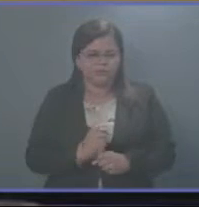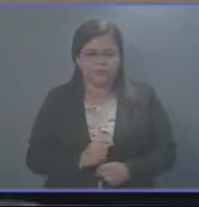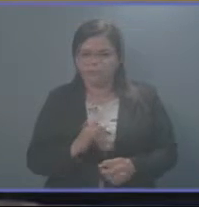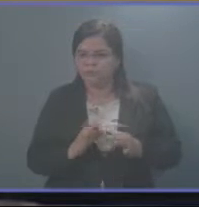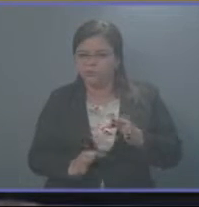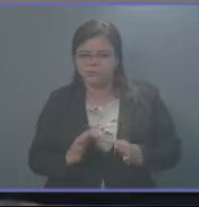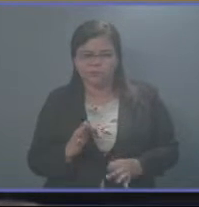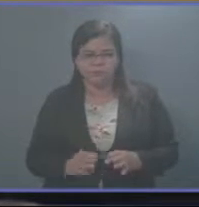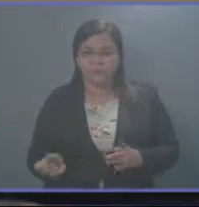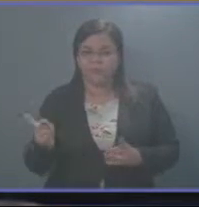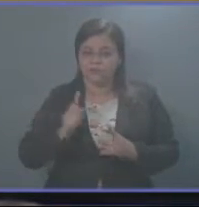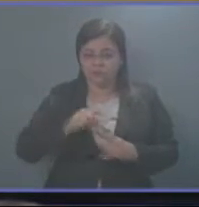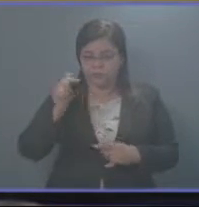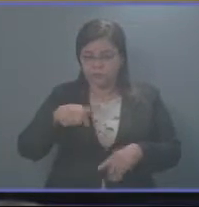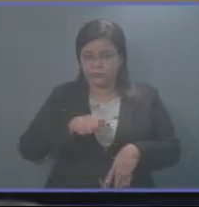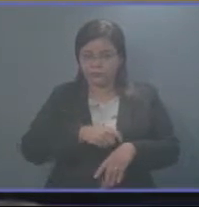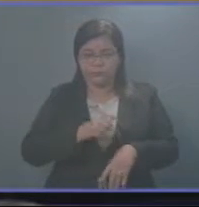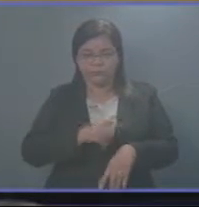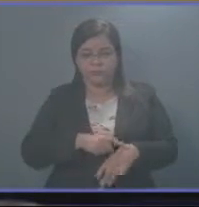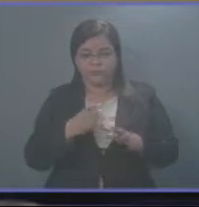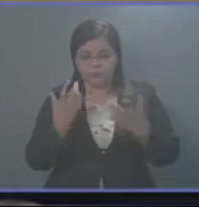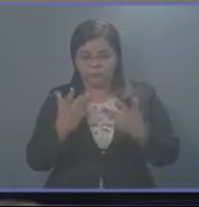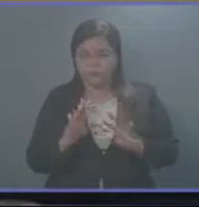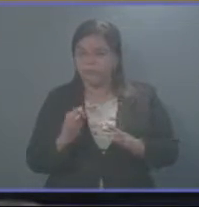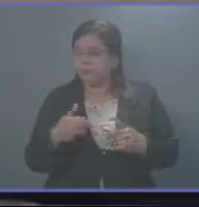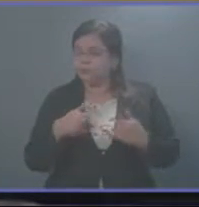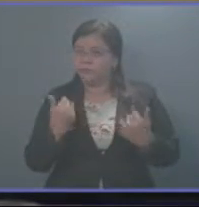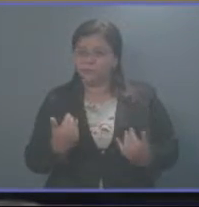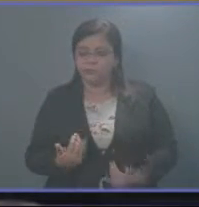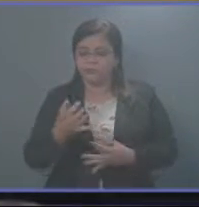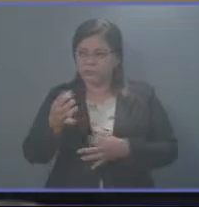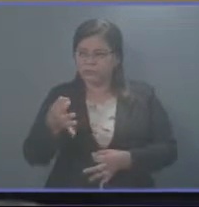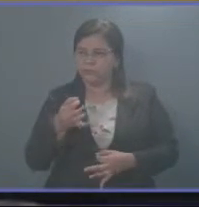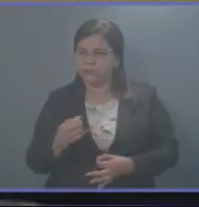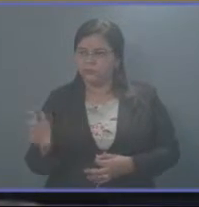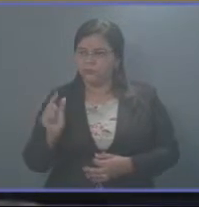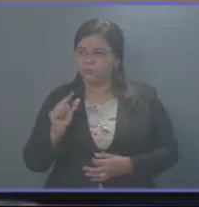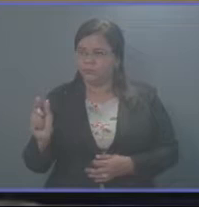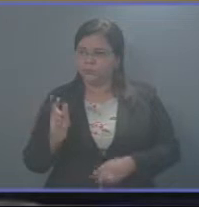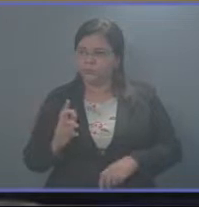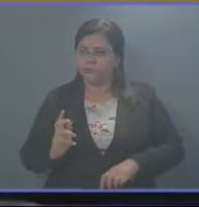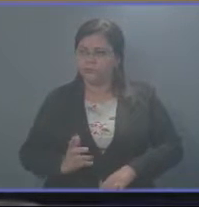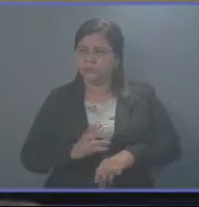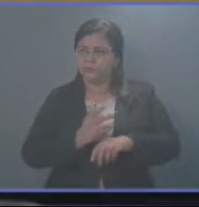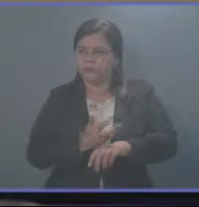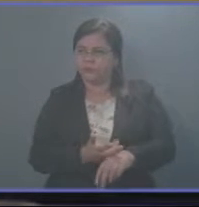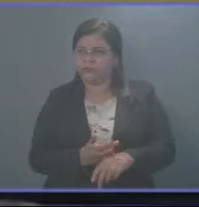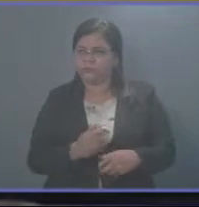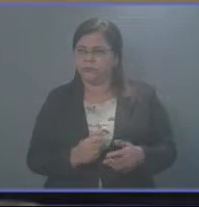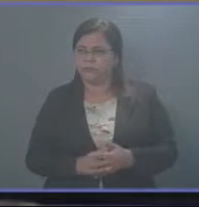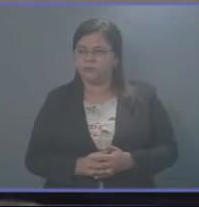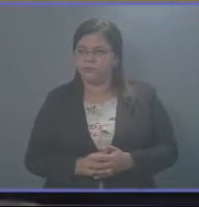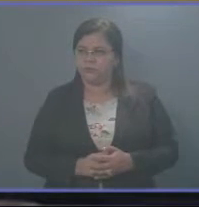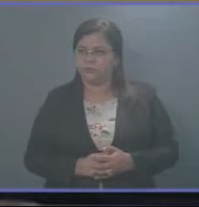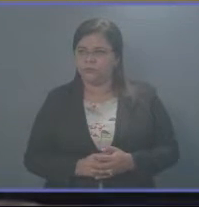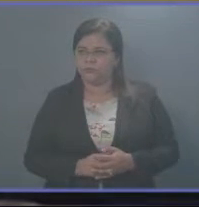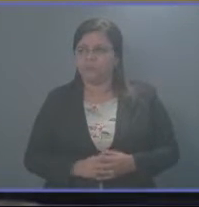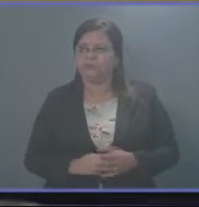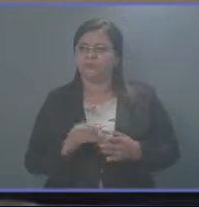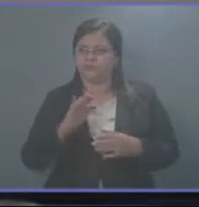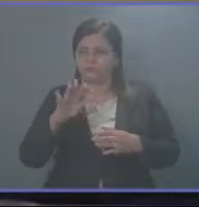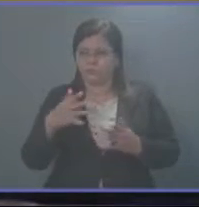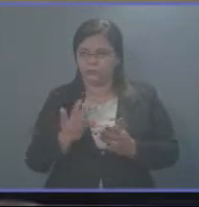todavía no han logrado adquirir la titularidad sobre los citados permisos de transporte otorgados por el Estado a los